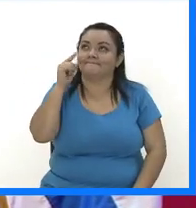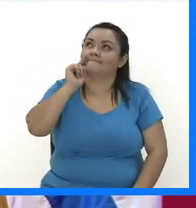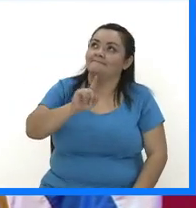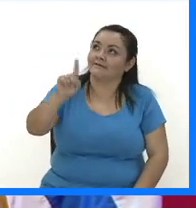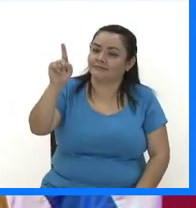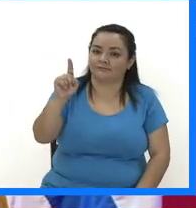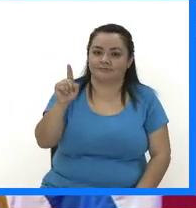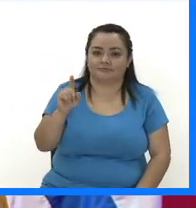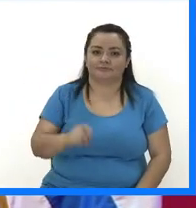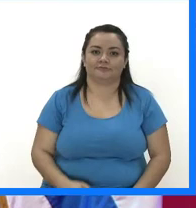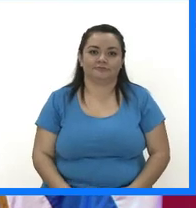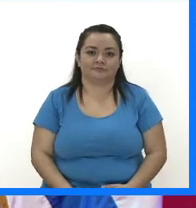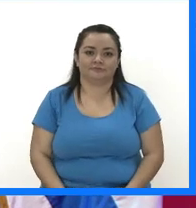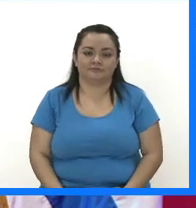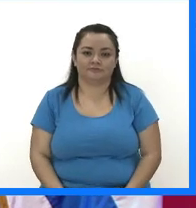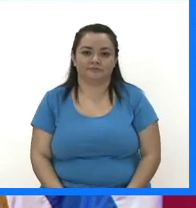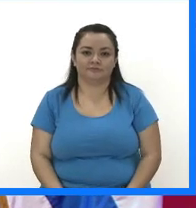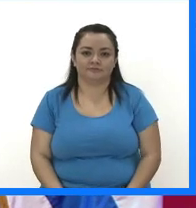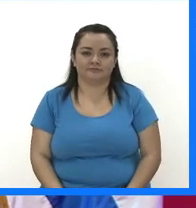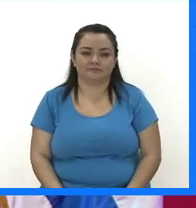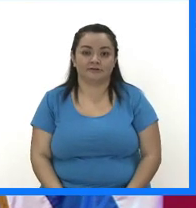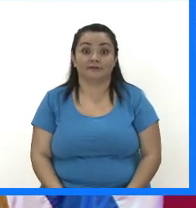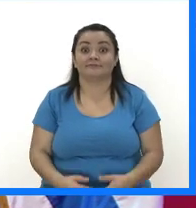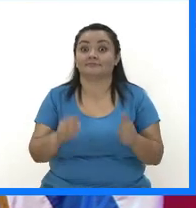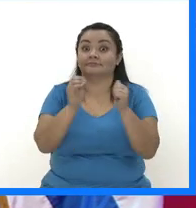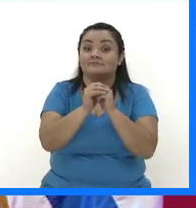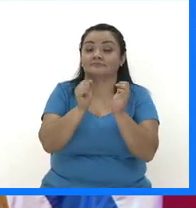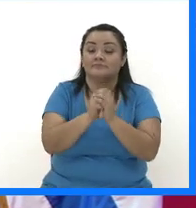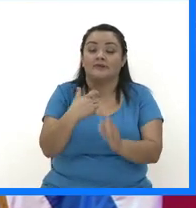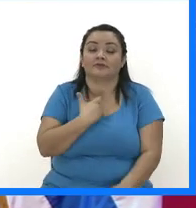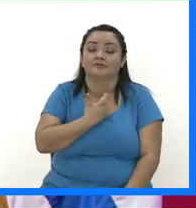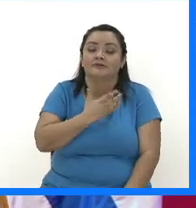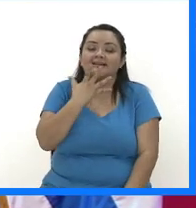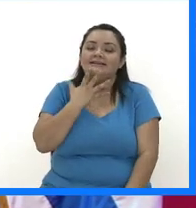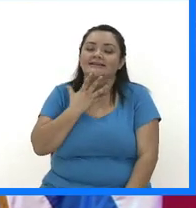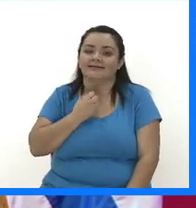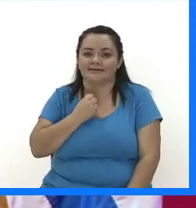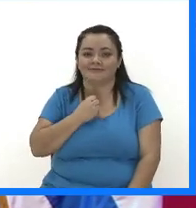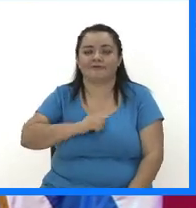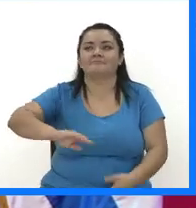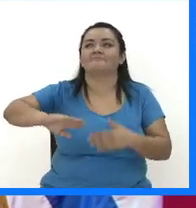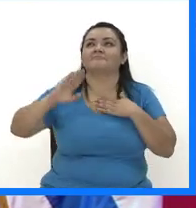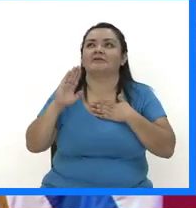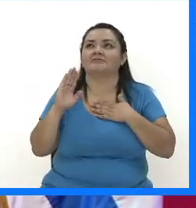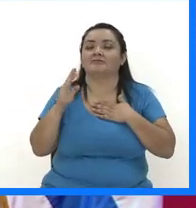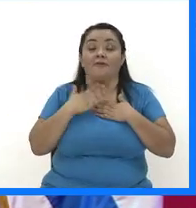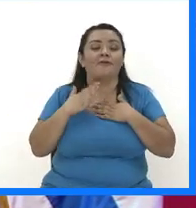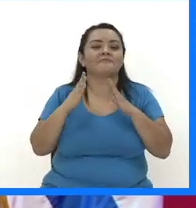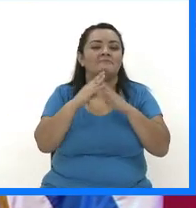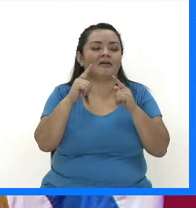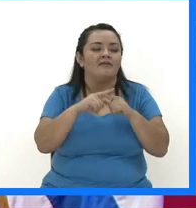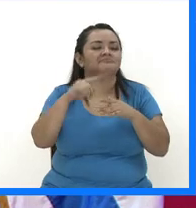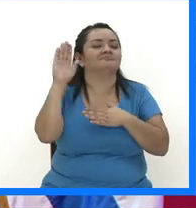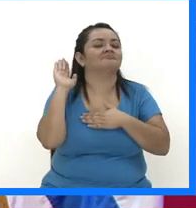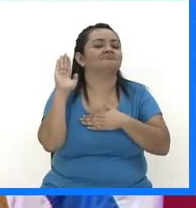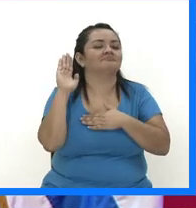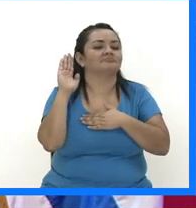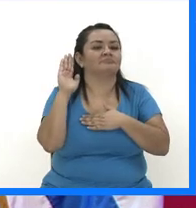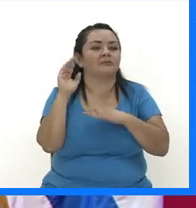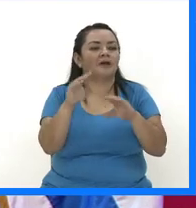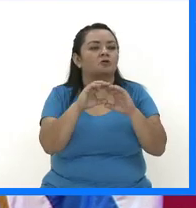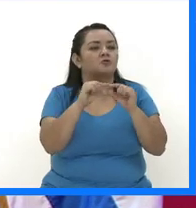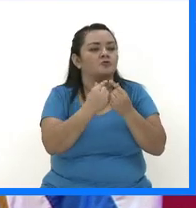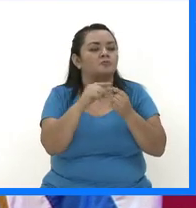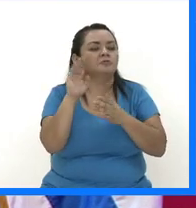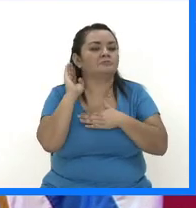a causa de tu religión el problema es que has querido hacer un pacto no con dios sino con tu iglesia es un pacto con tu grupo de